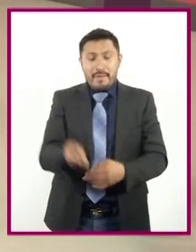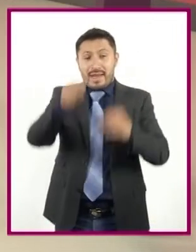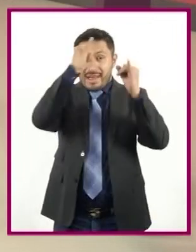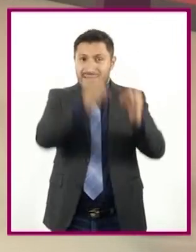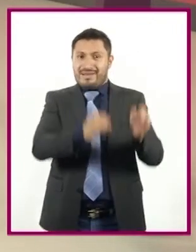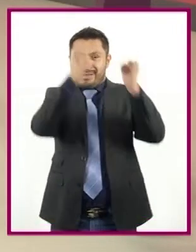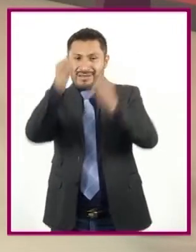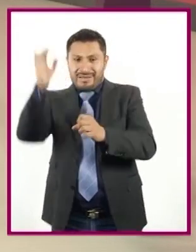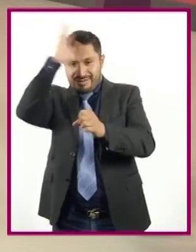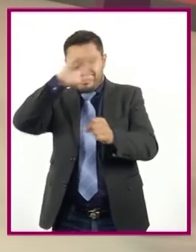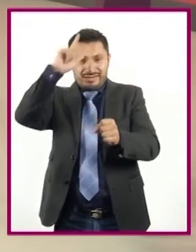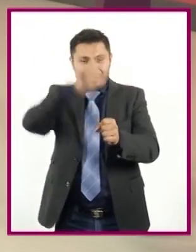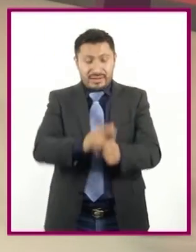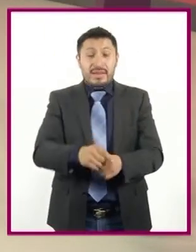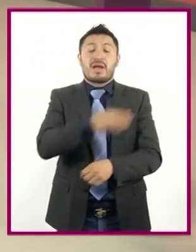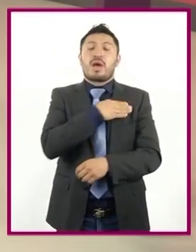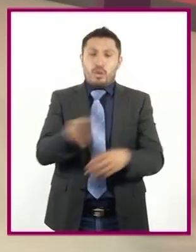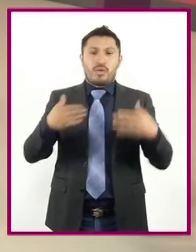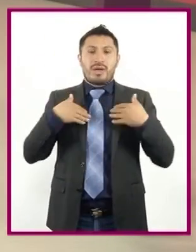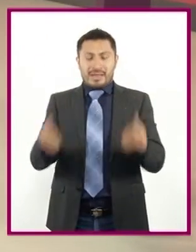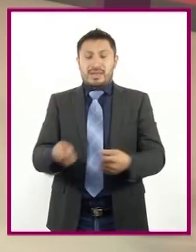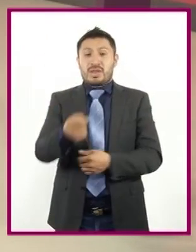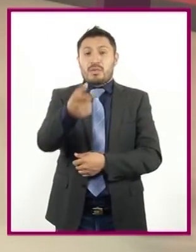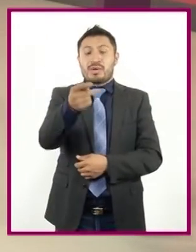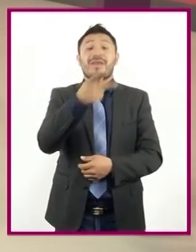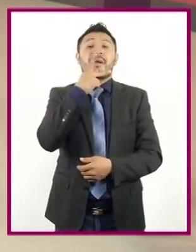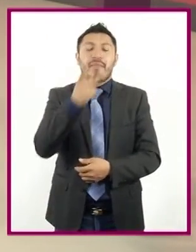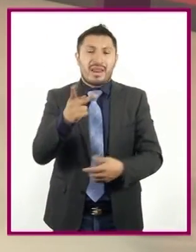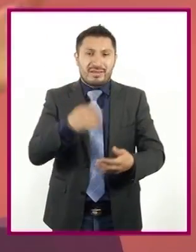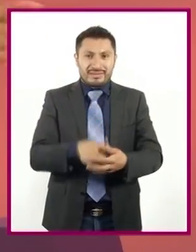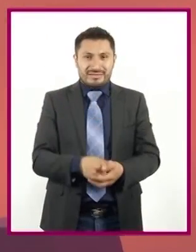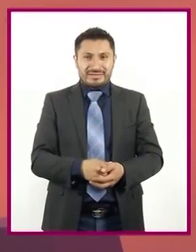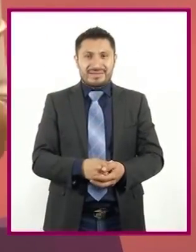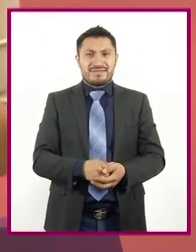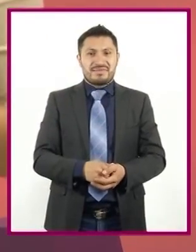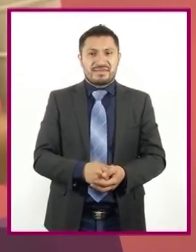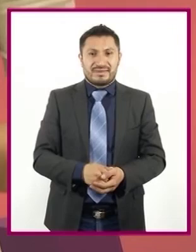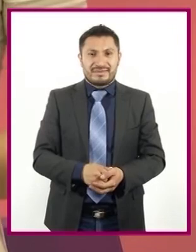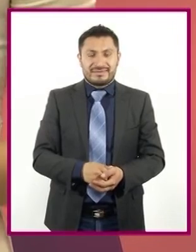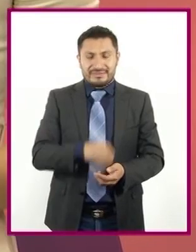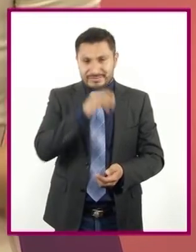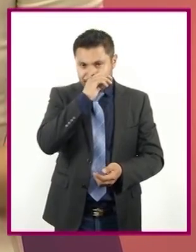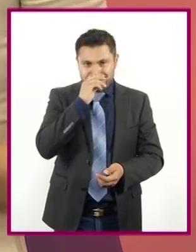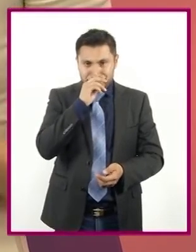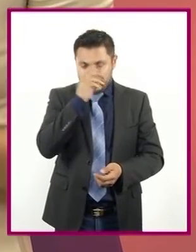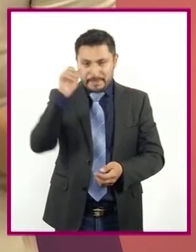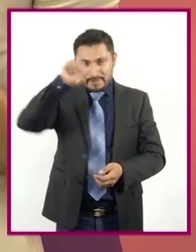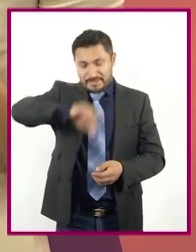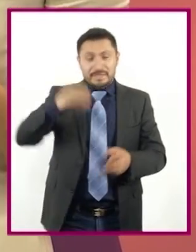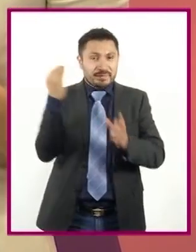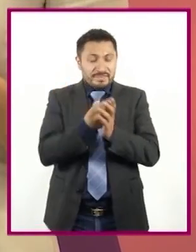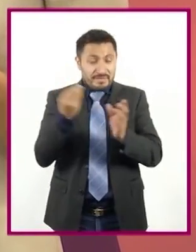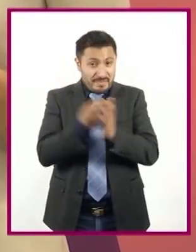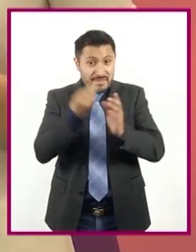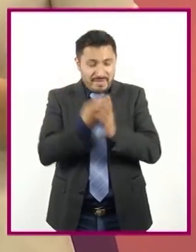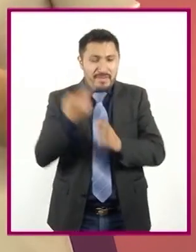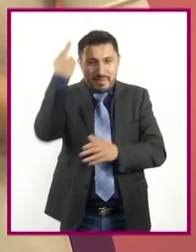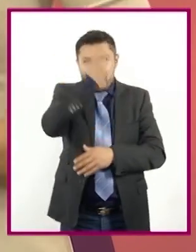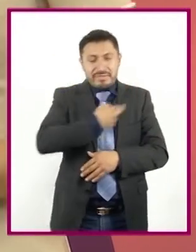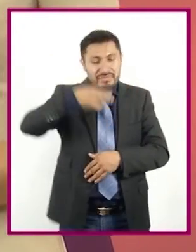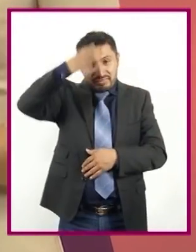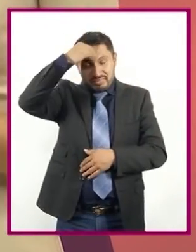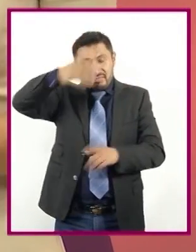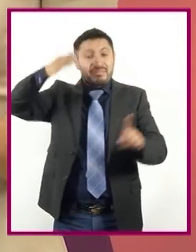identidad. Al buen entendedor, pocas palabras. Durante esta sesión, hemos revisado el